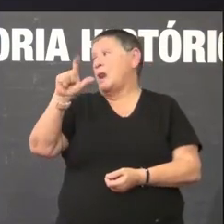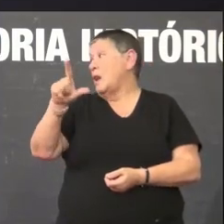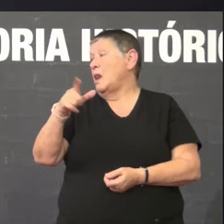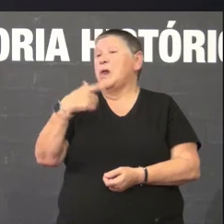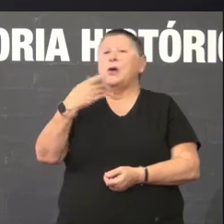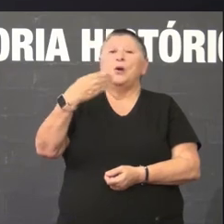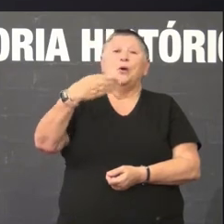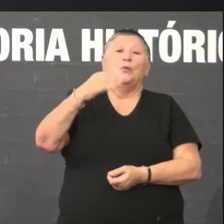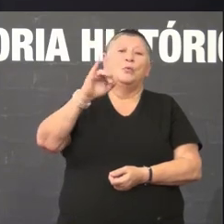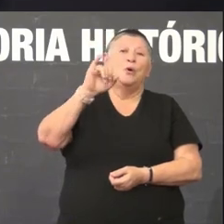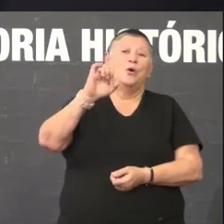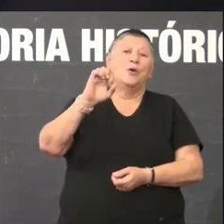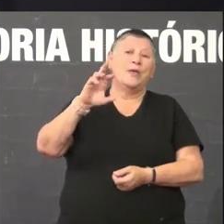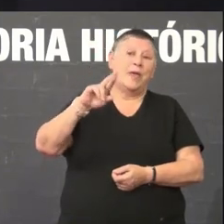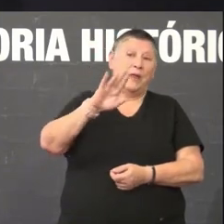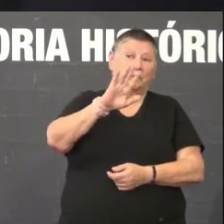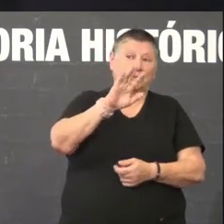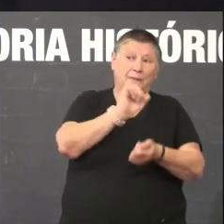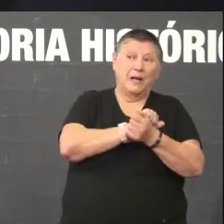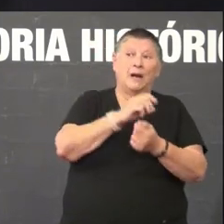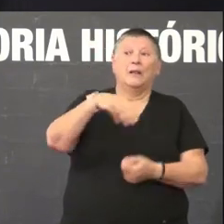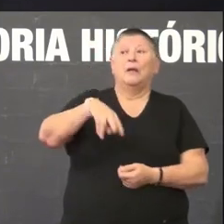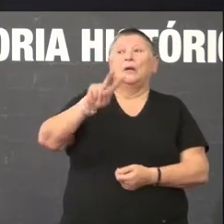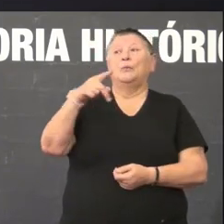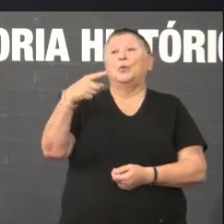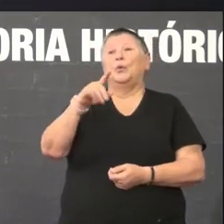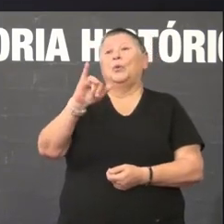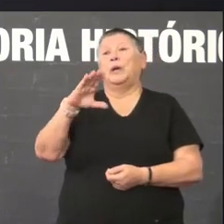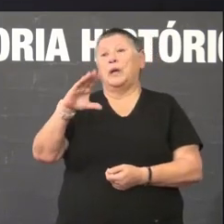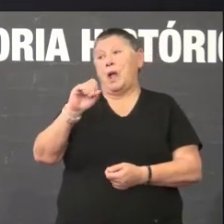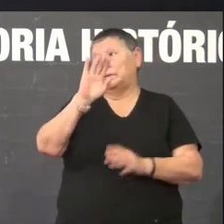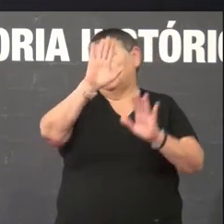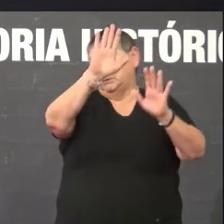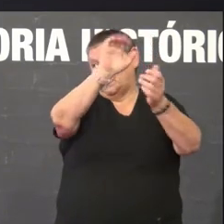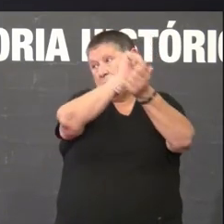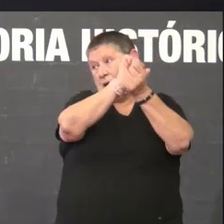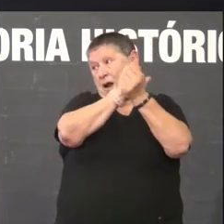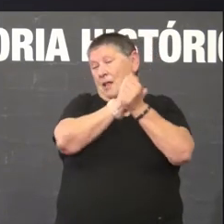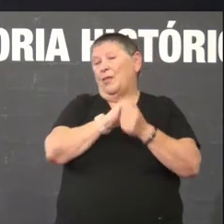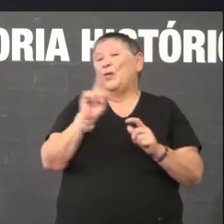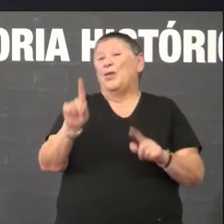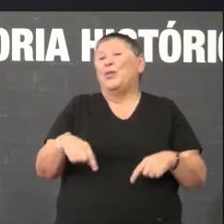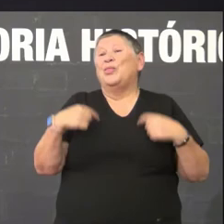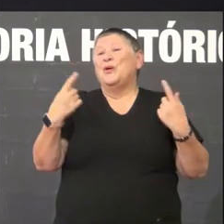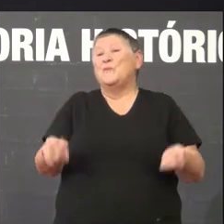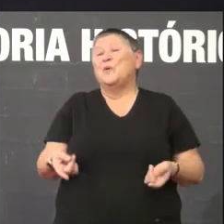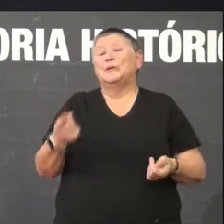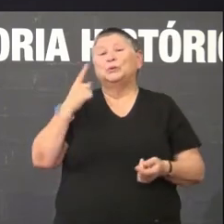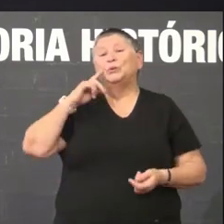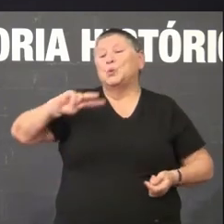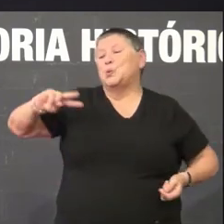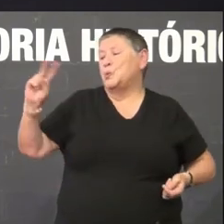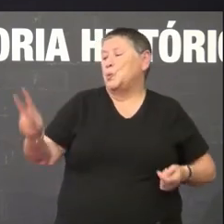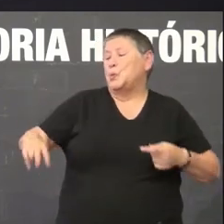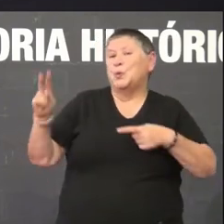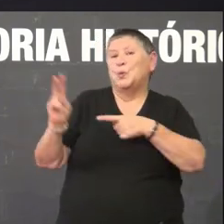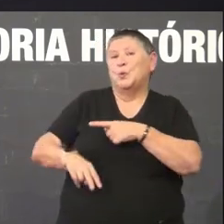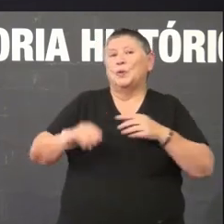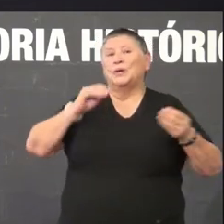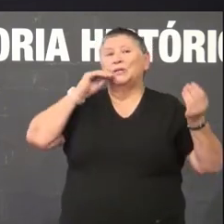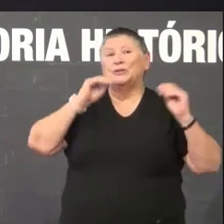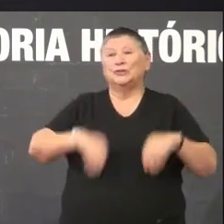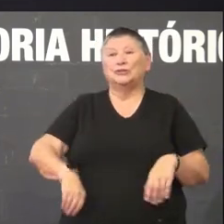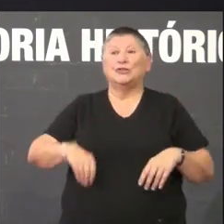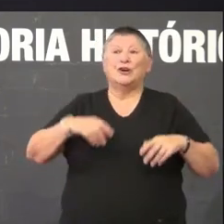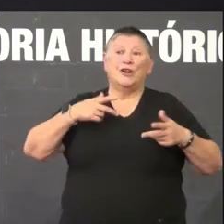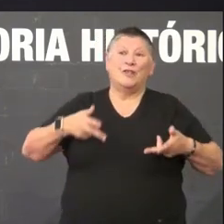Miguel Boyer, allí estaba Mújica. Luego, nunca ha habido en toda la historia de la democracia española